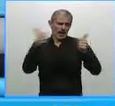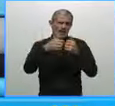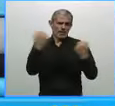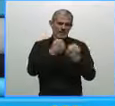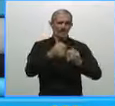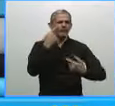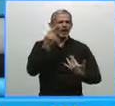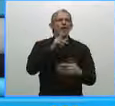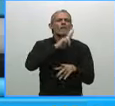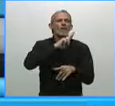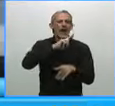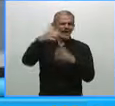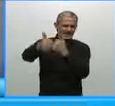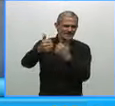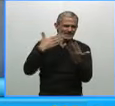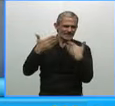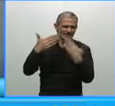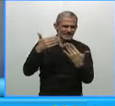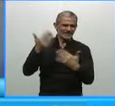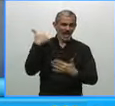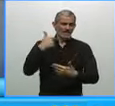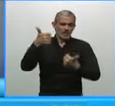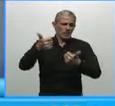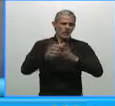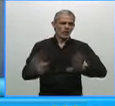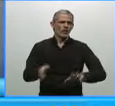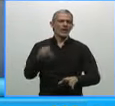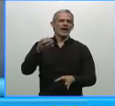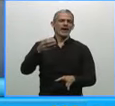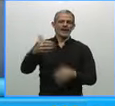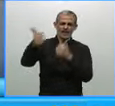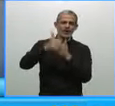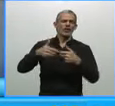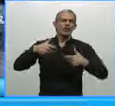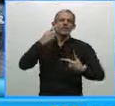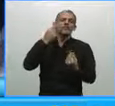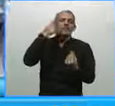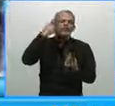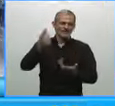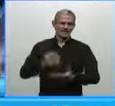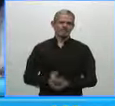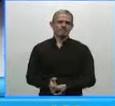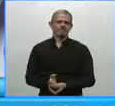vamos a escuchar a las chicas que vivieron una jornada fantástica ayer y nos entregaron sus